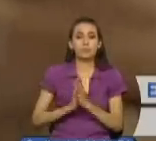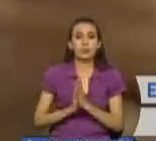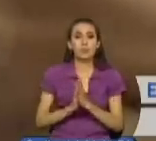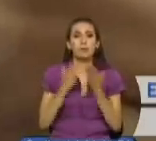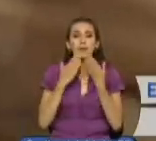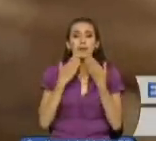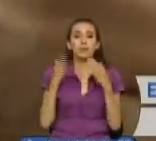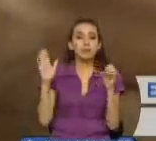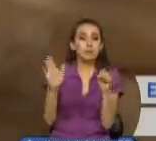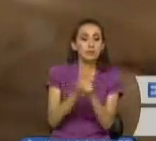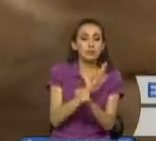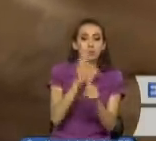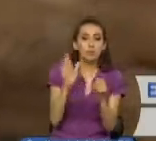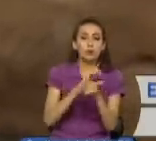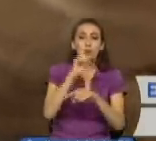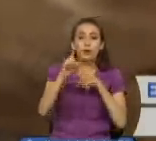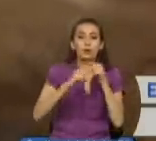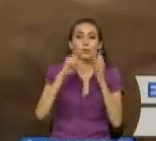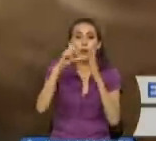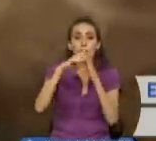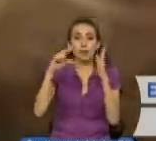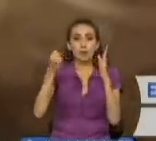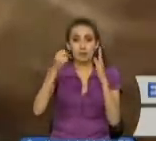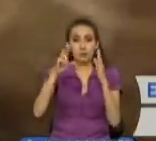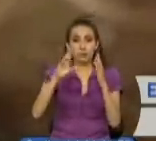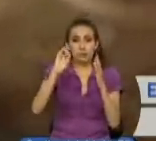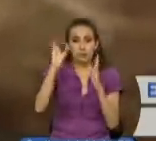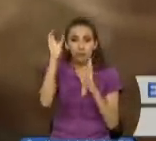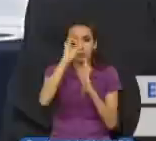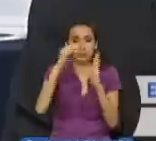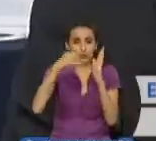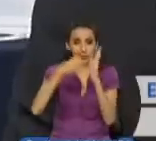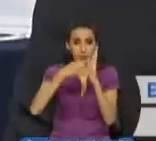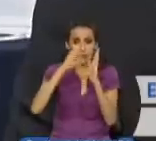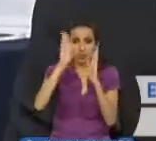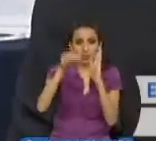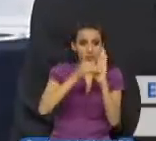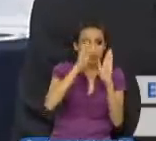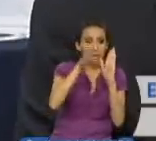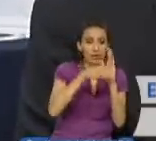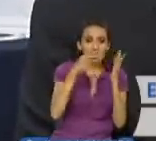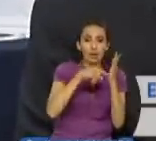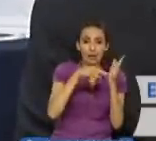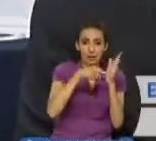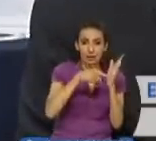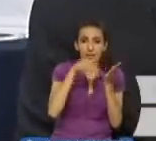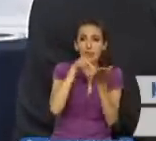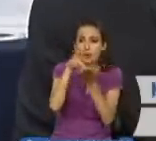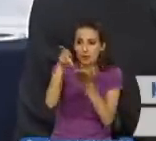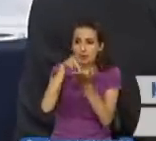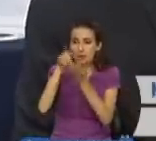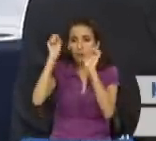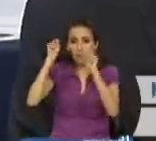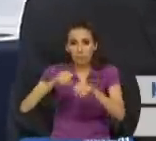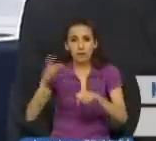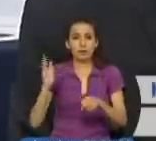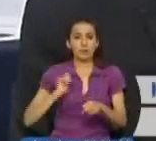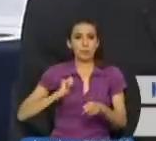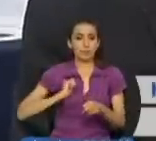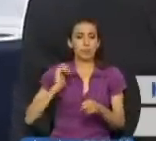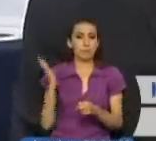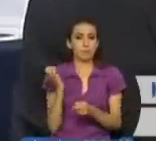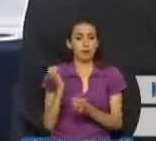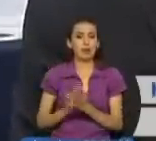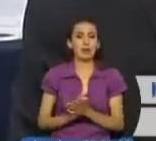estarían cubiertos por los ingresos permanentes que corresponden a la recaudación tributaria Y si usted revisa la recaudación que ha tenido este año en